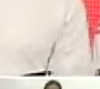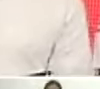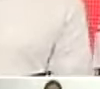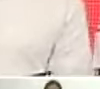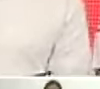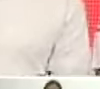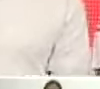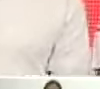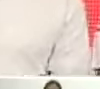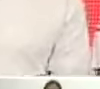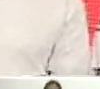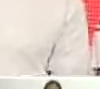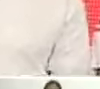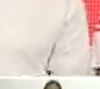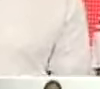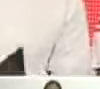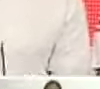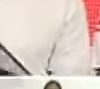para